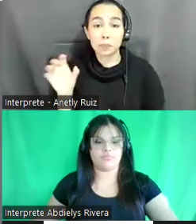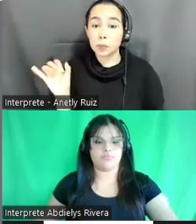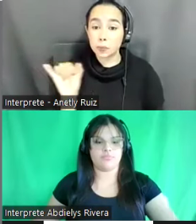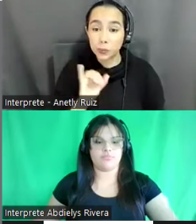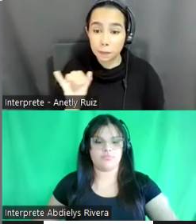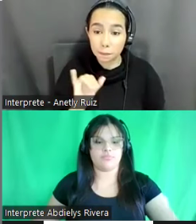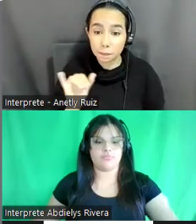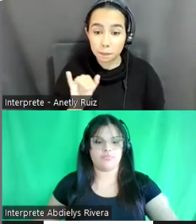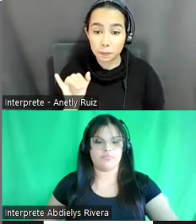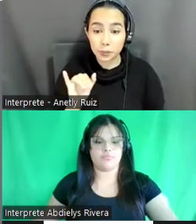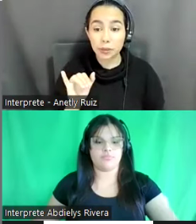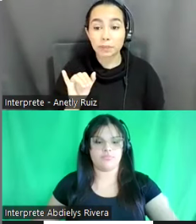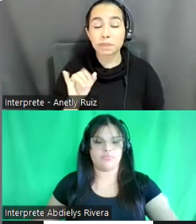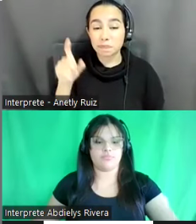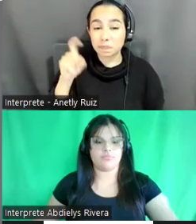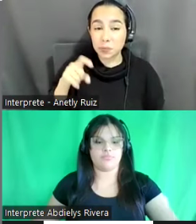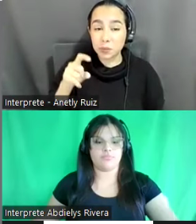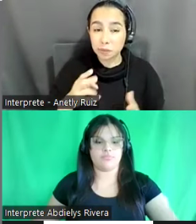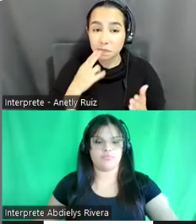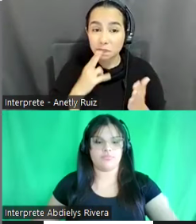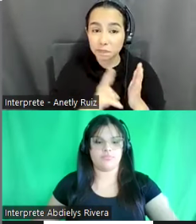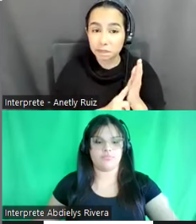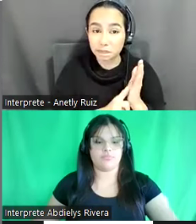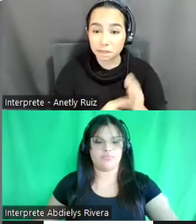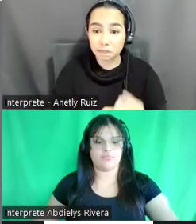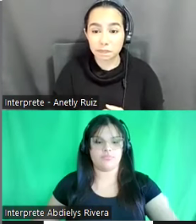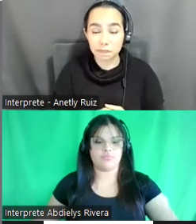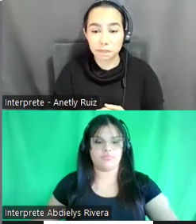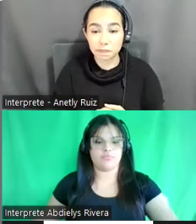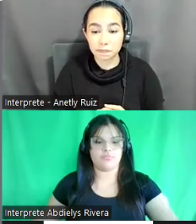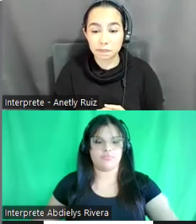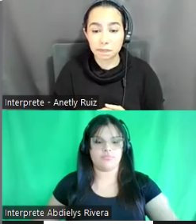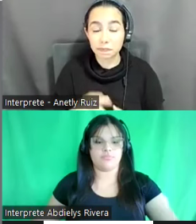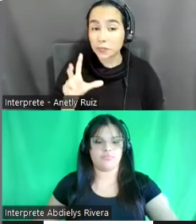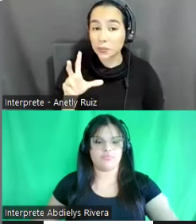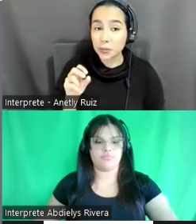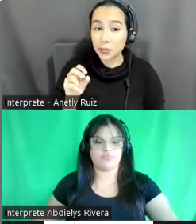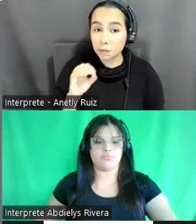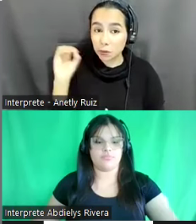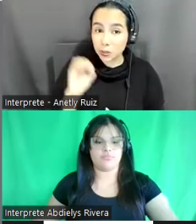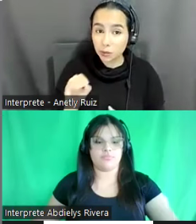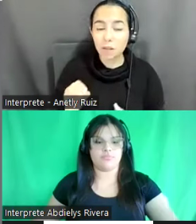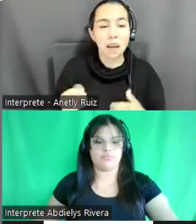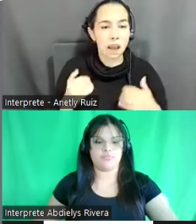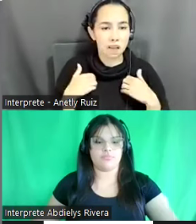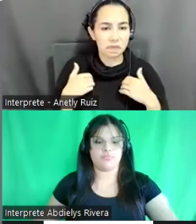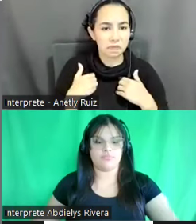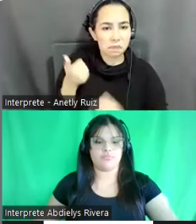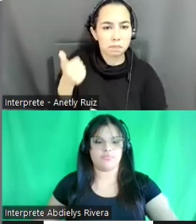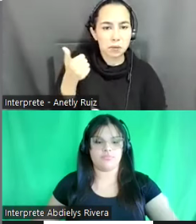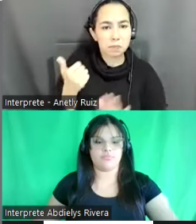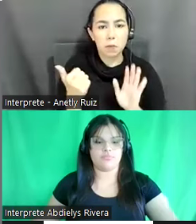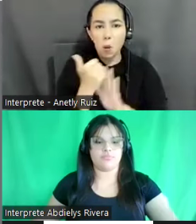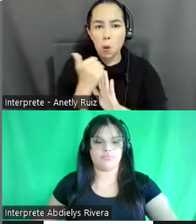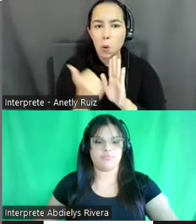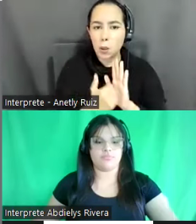del gobierno, y el 30% tienen fuentes de retiro. Así es que,